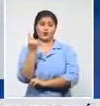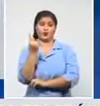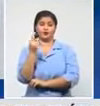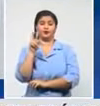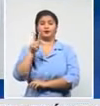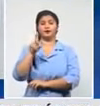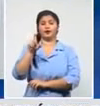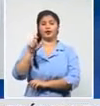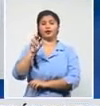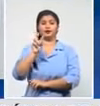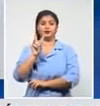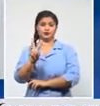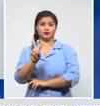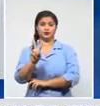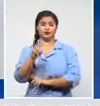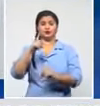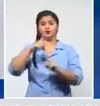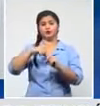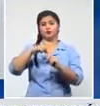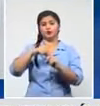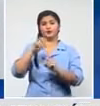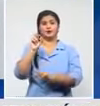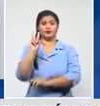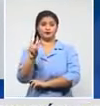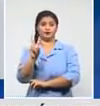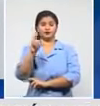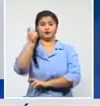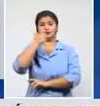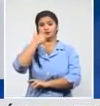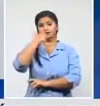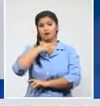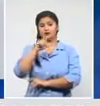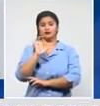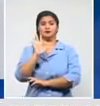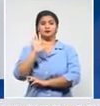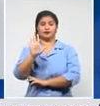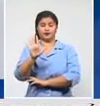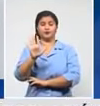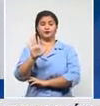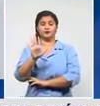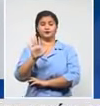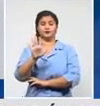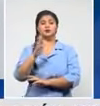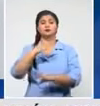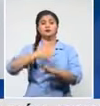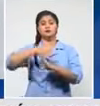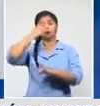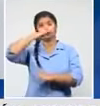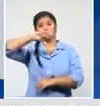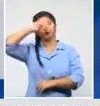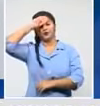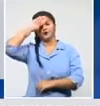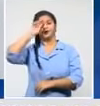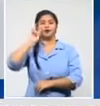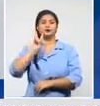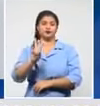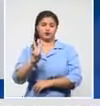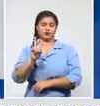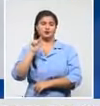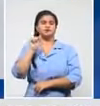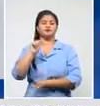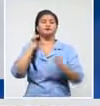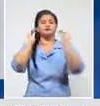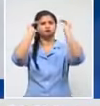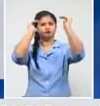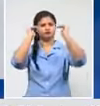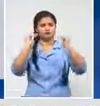en Las Tunas 2, en Ciego de Ávila 5 y en Santiago de Cuba 2. Estamos hablando de personas